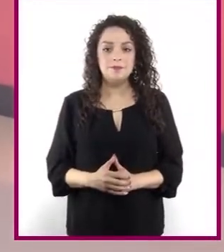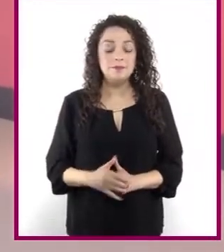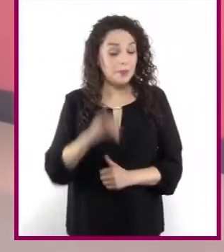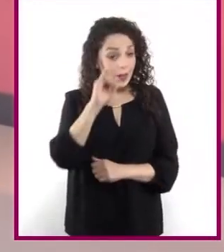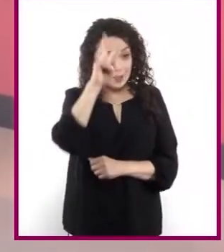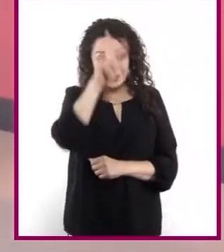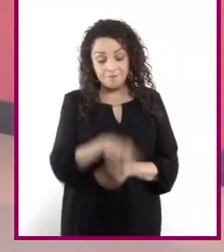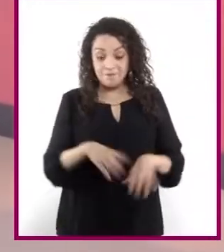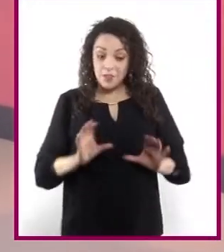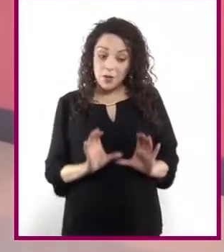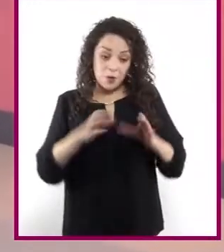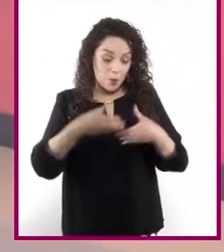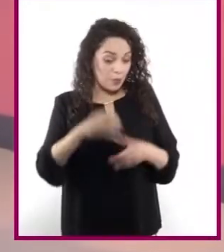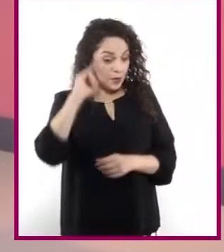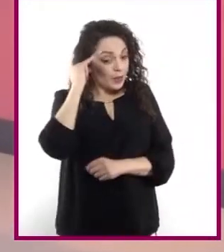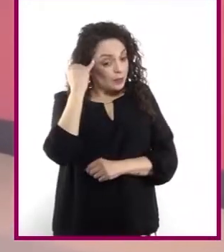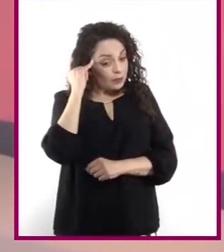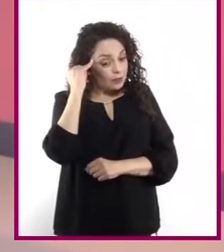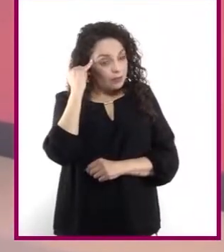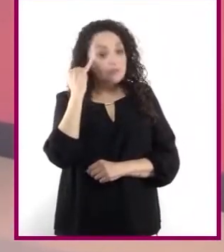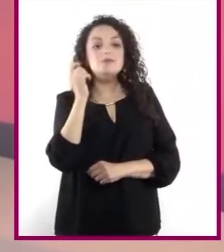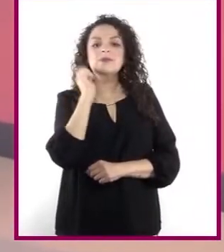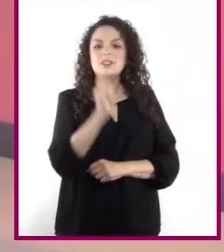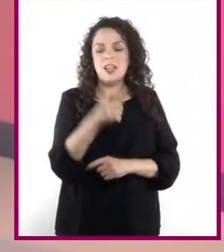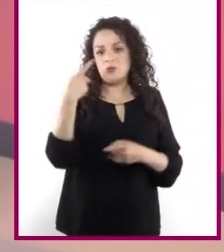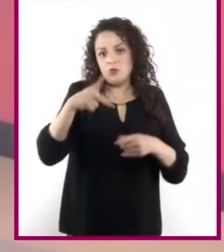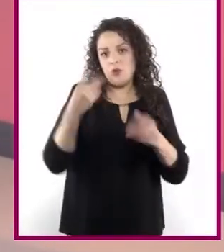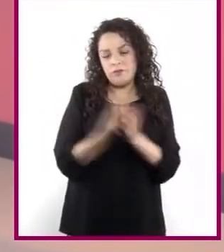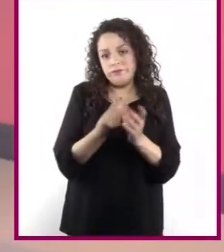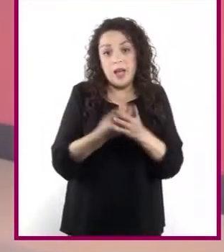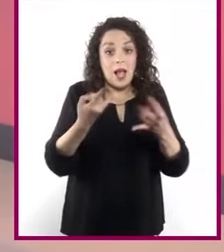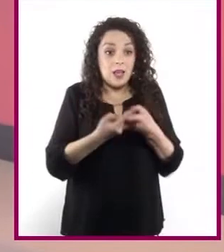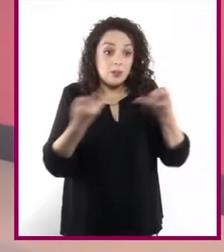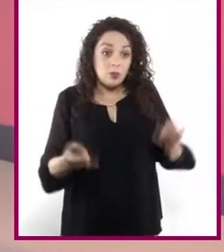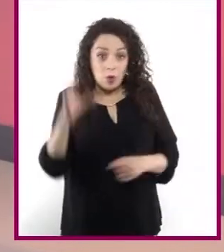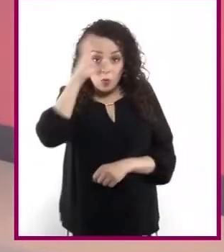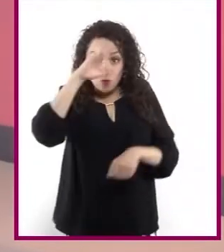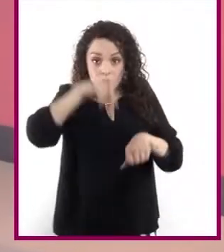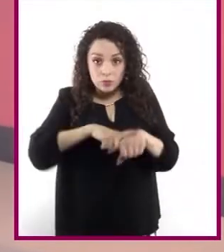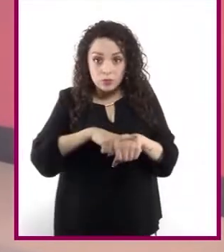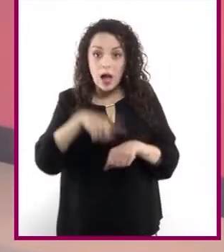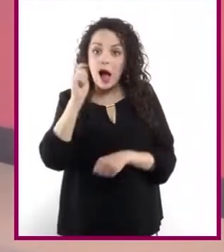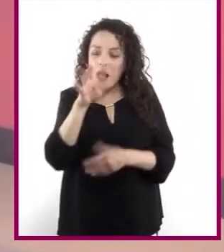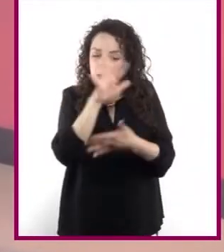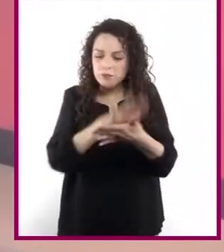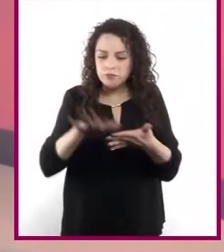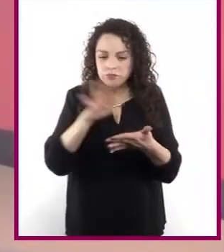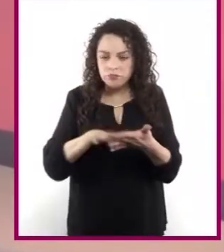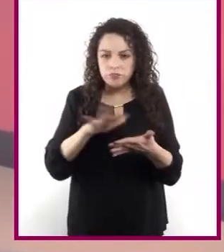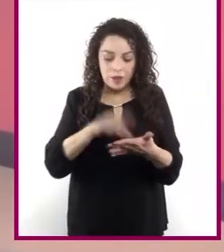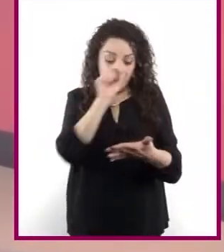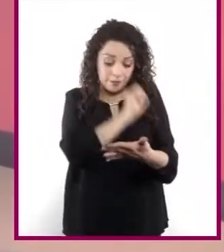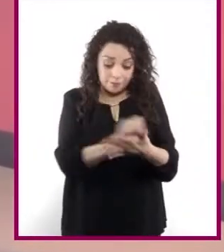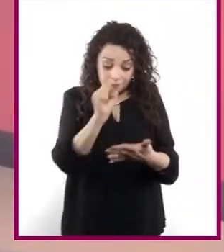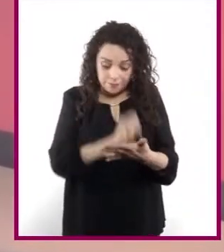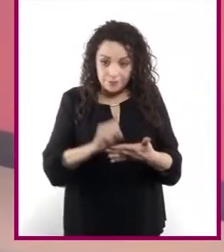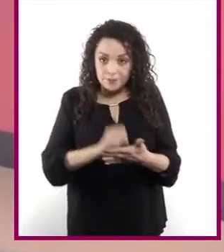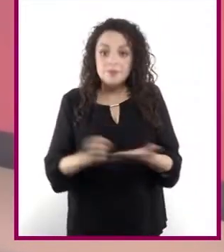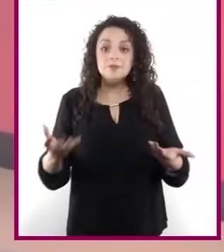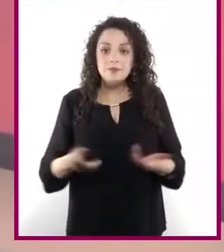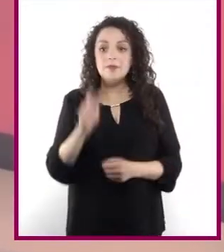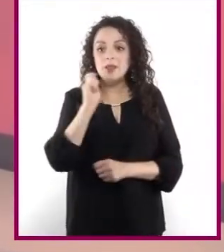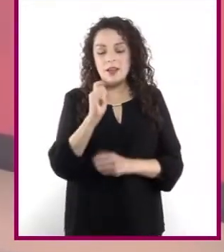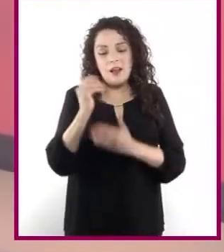Cierto, en las comunidades indígenas, por razones históricas y culturales, las prácticas de lectura y escritura ocurren en